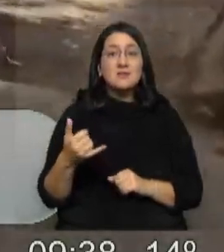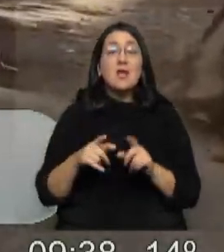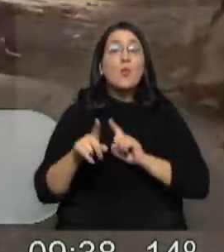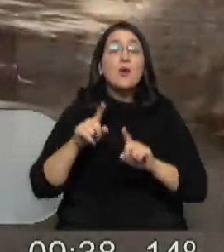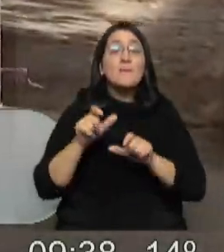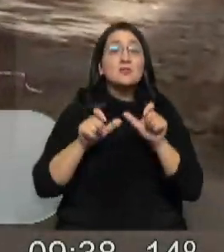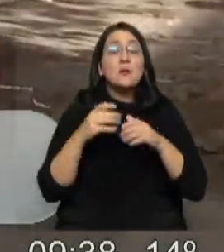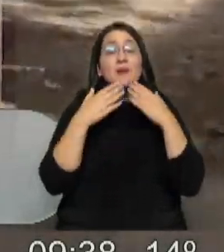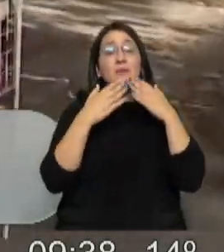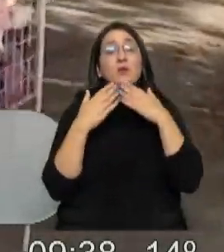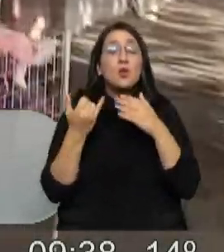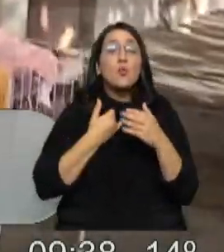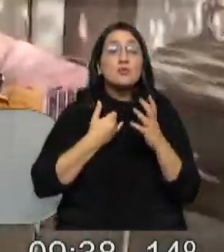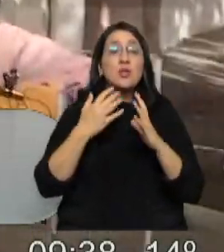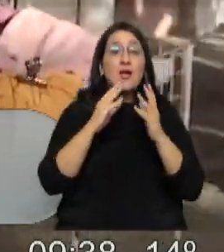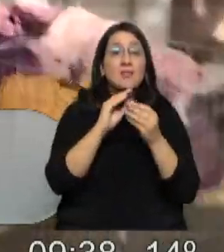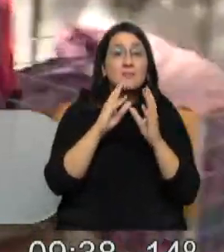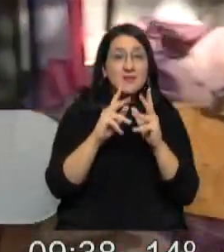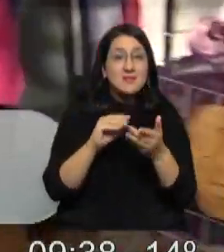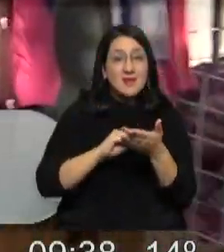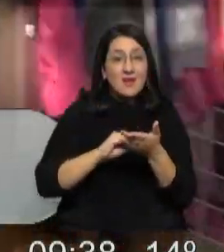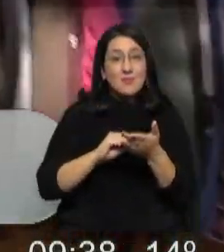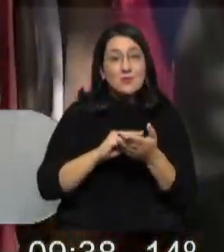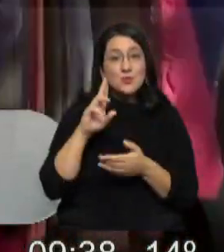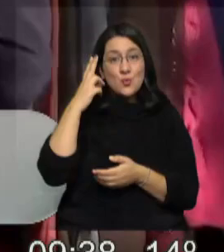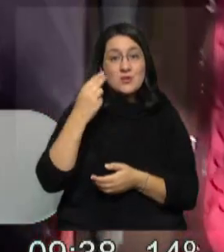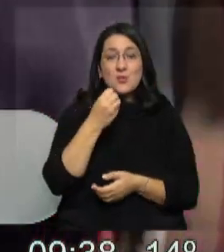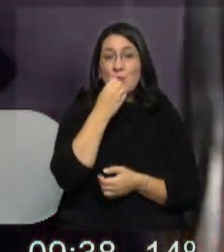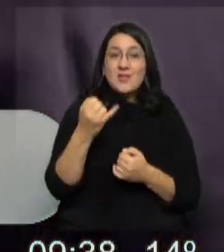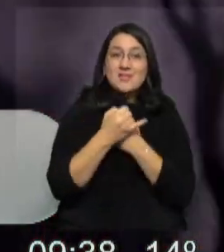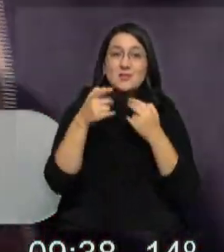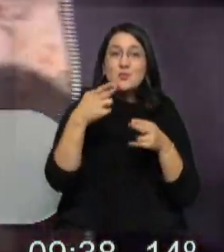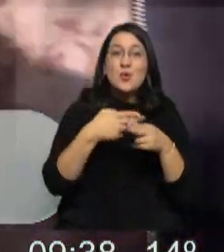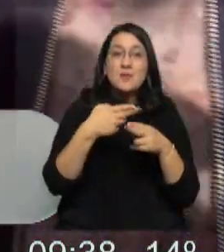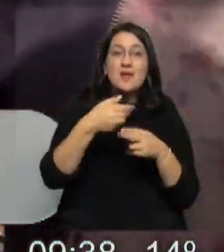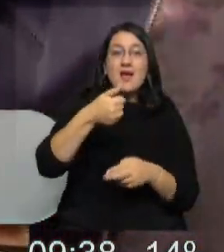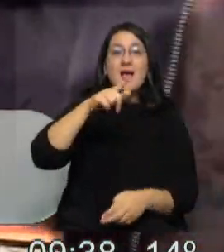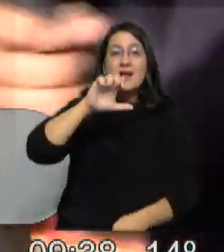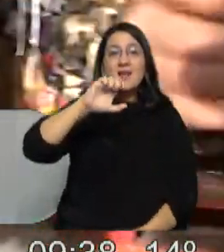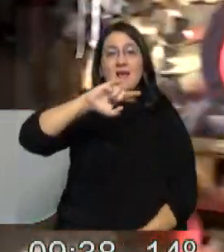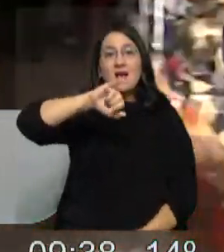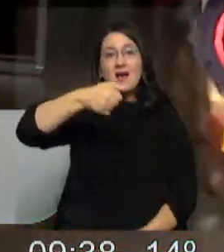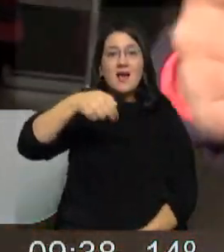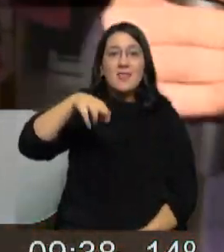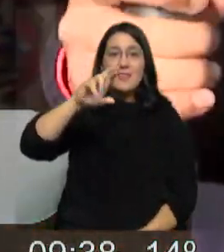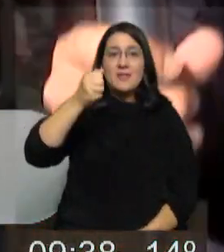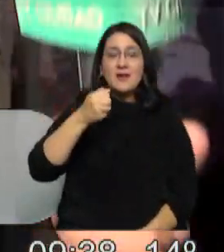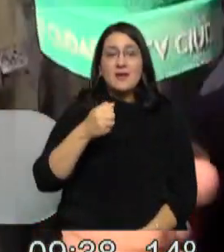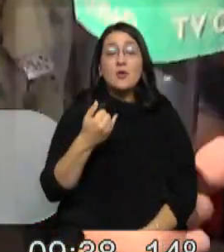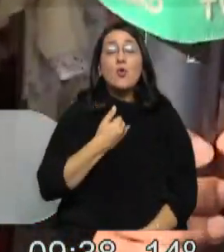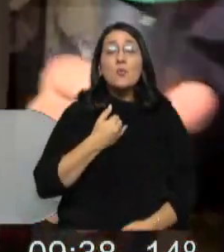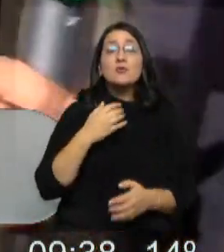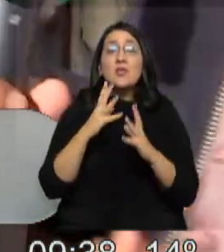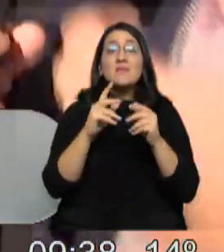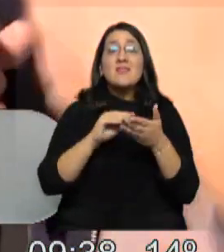para preguntarle cómo nos administramos los uruguayos. Señora vecina, buen día, ¿cómo le va? ¿Cómo es su nombre? Alejandra. Bueno, Alejandra, ¿cómo nos administramos